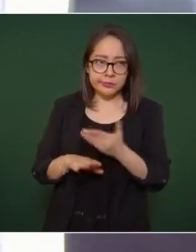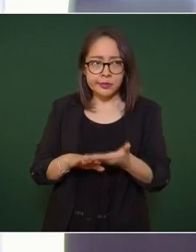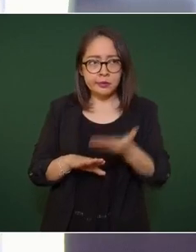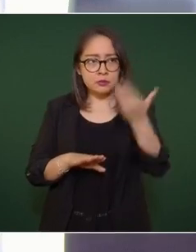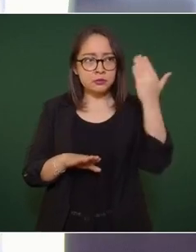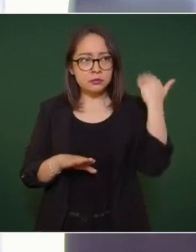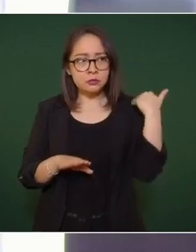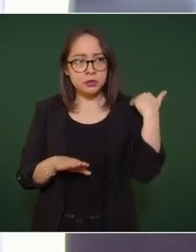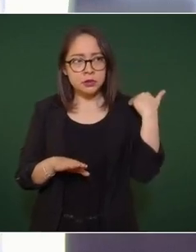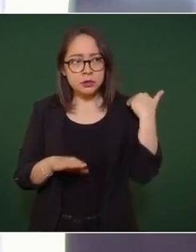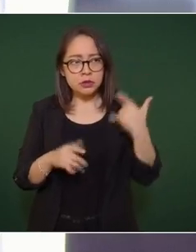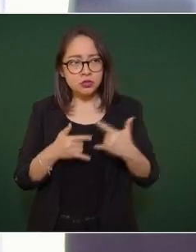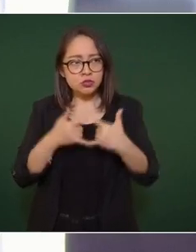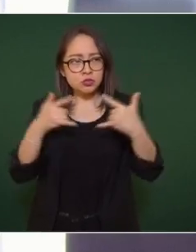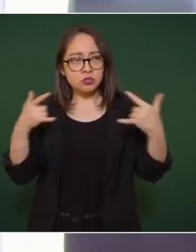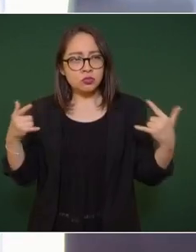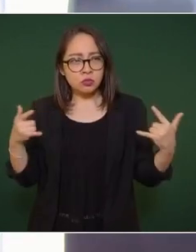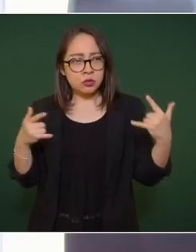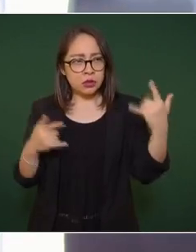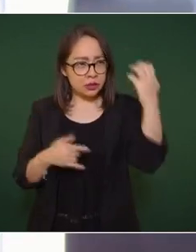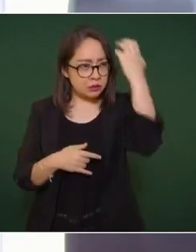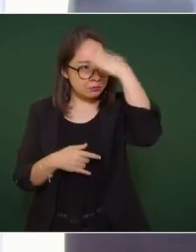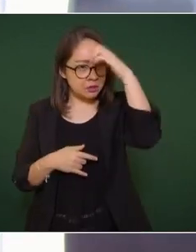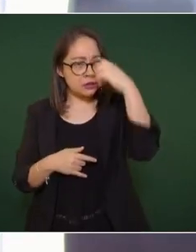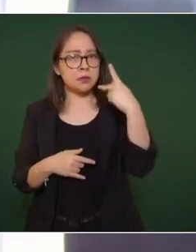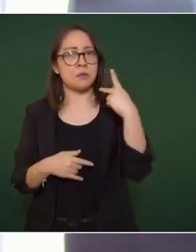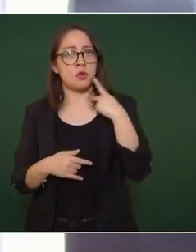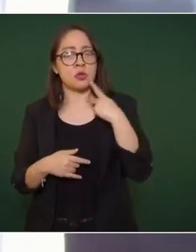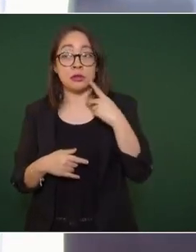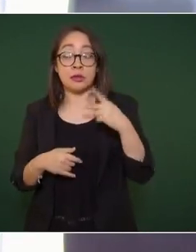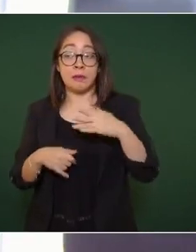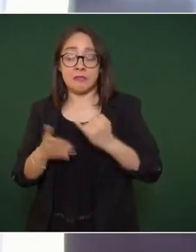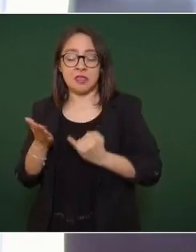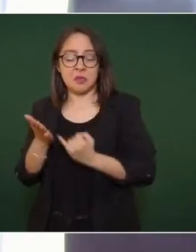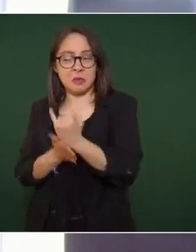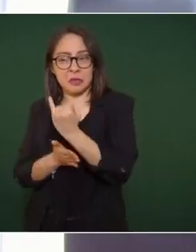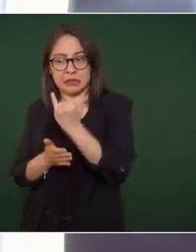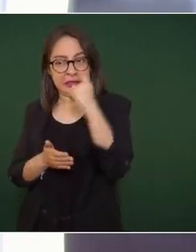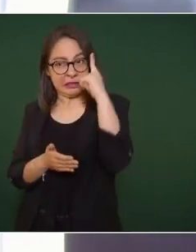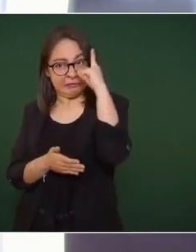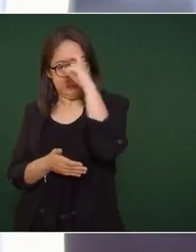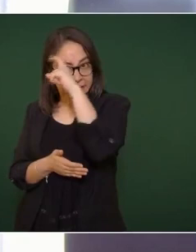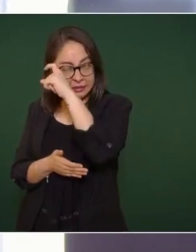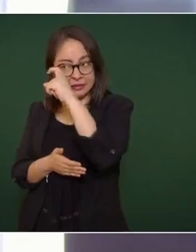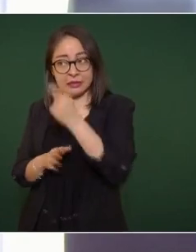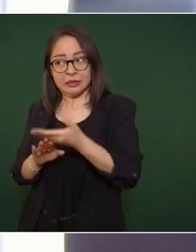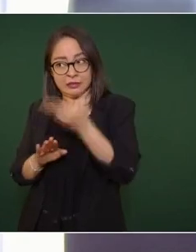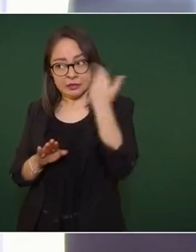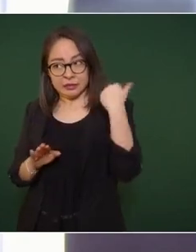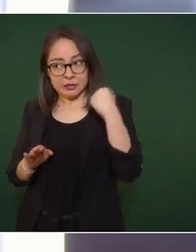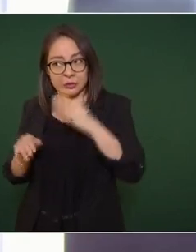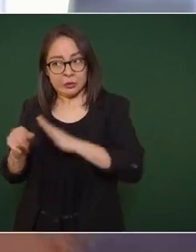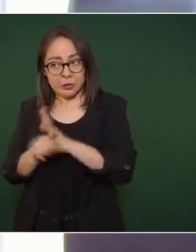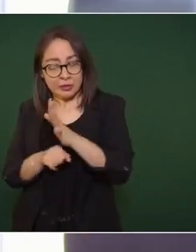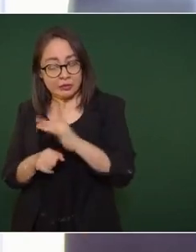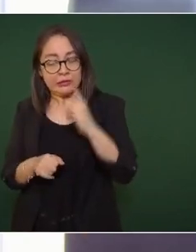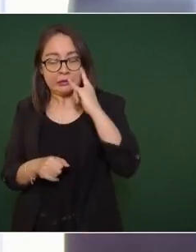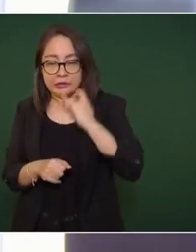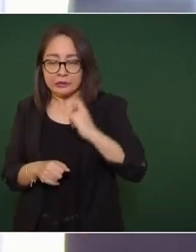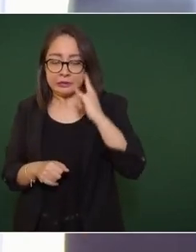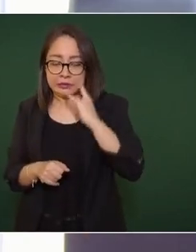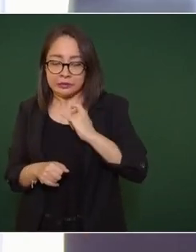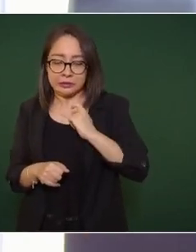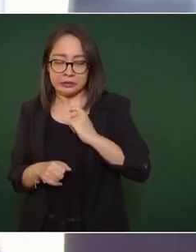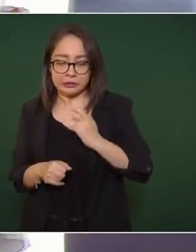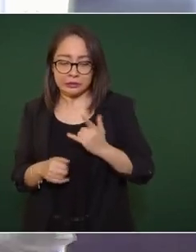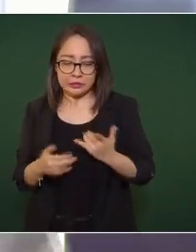sus decisiones más difíciles que ha tomado como presidente de la República, esos días pues que más le costó trabajo